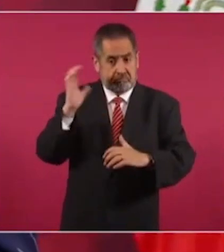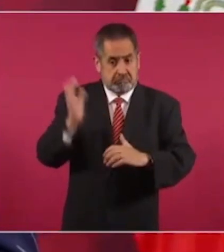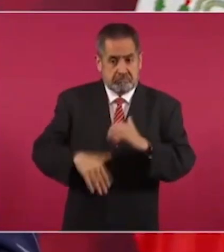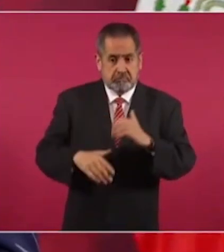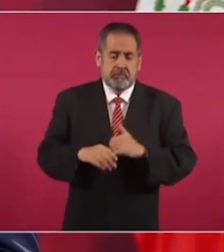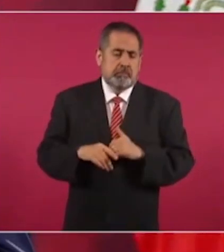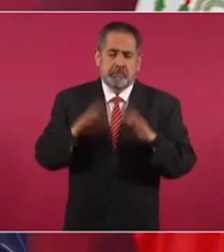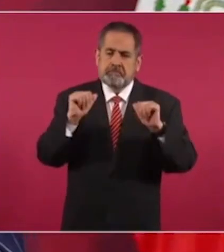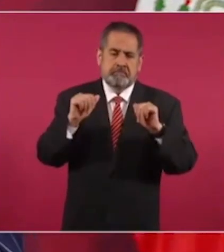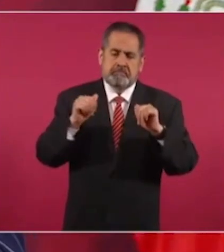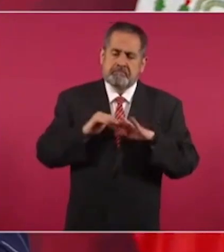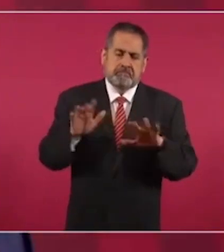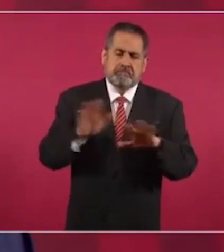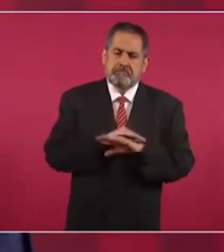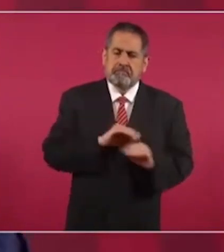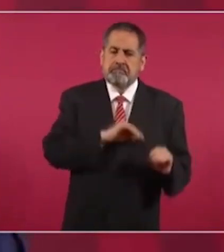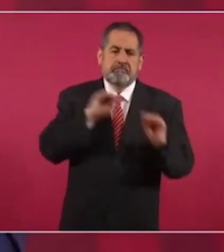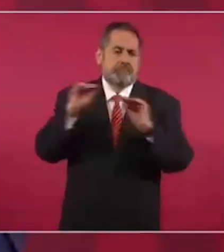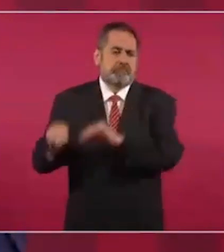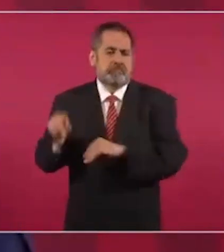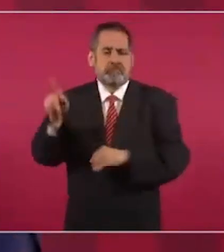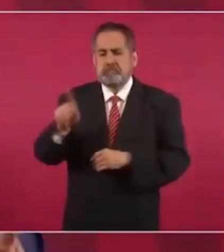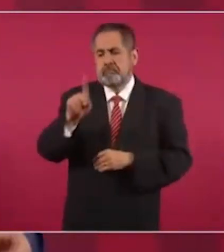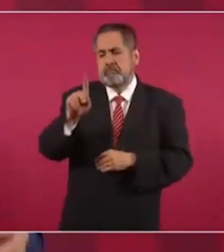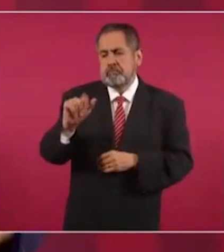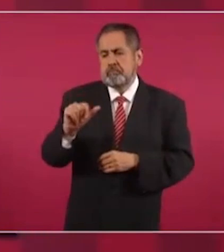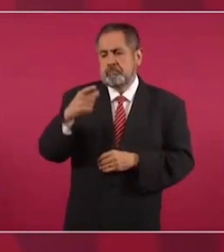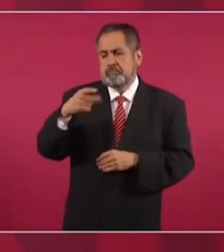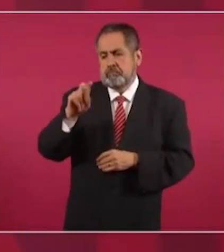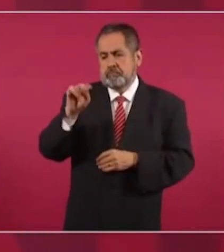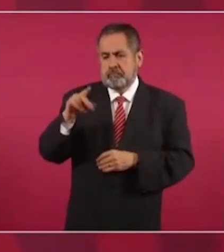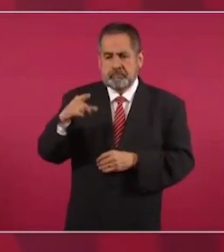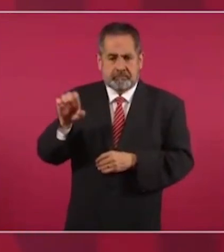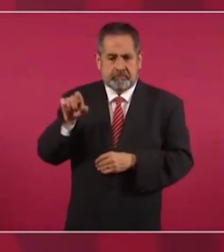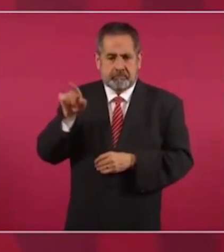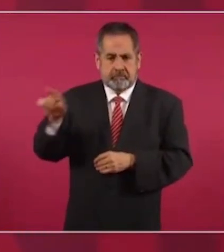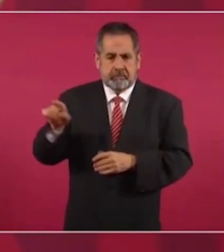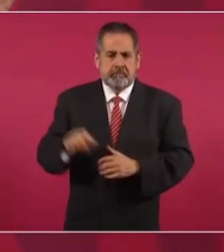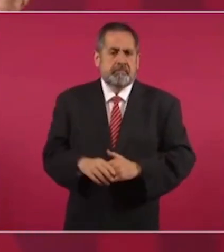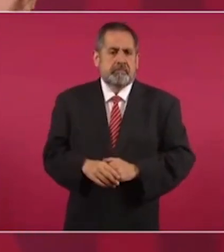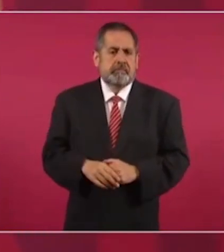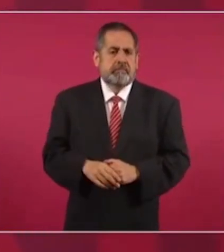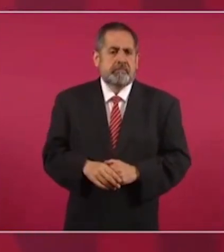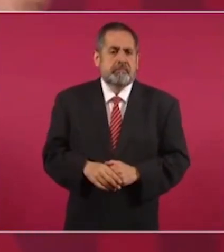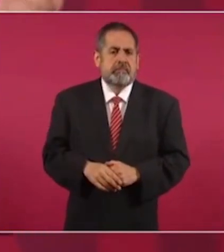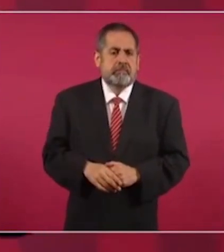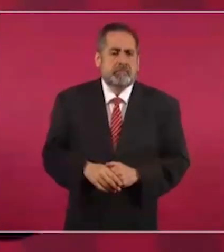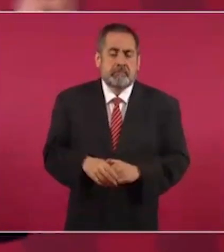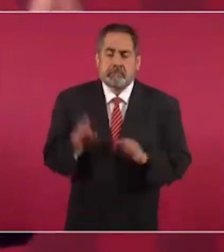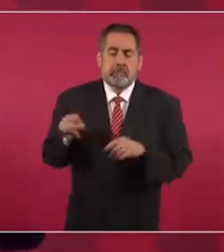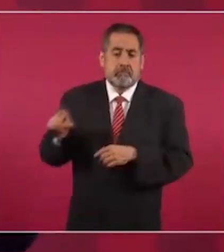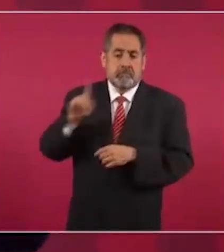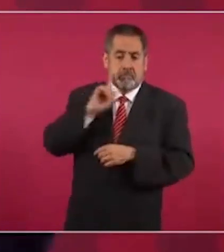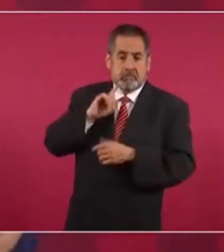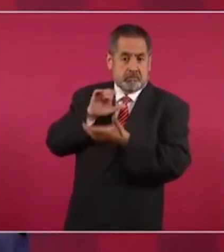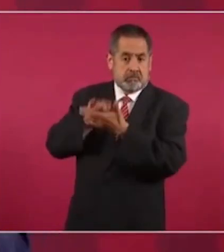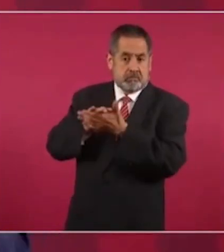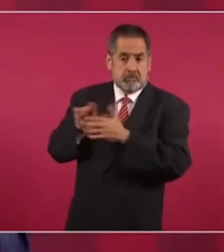y me voy a Palenque. Al infierno verde. Ella va a seguir